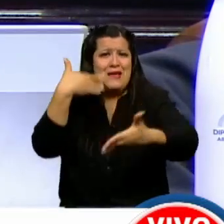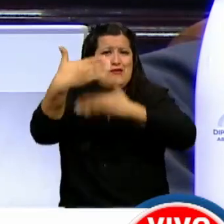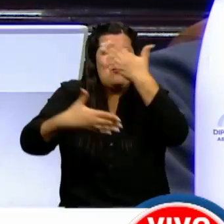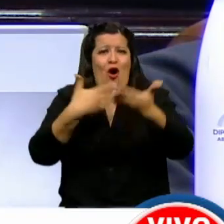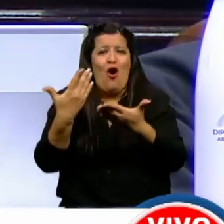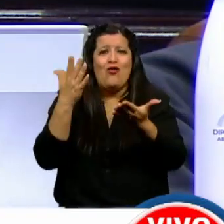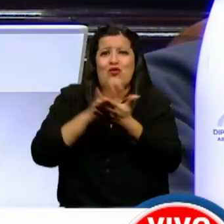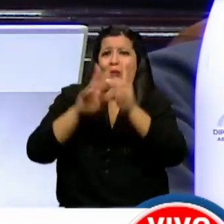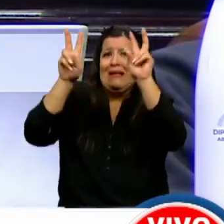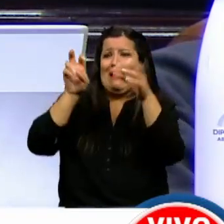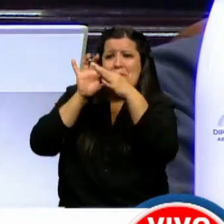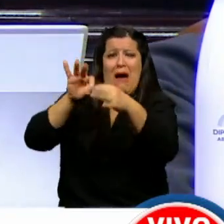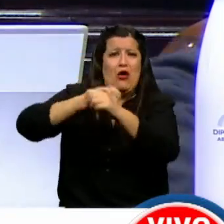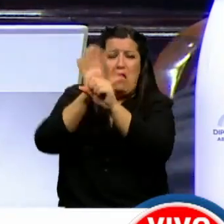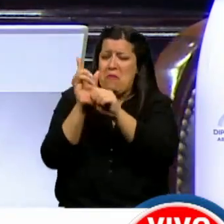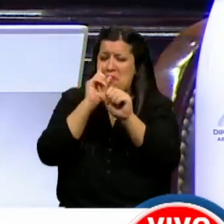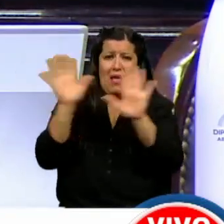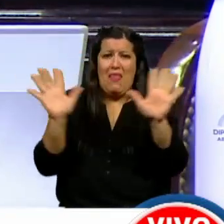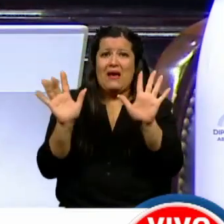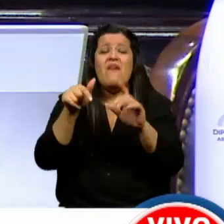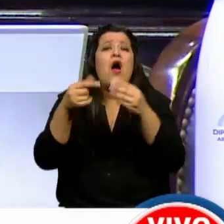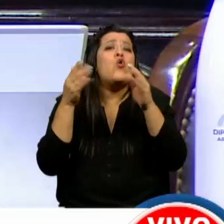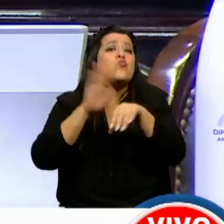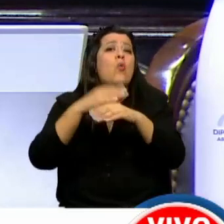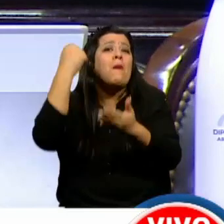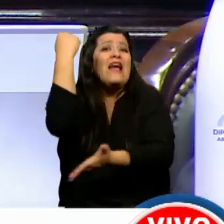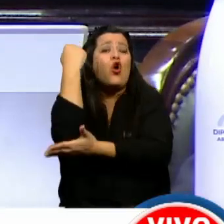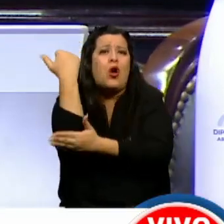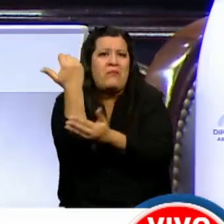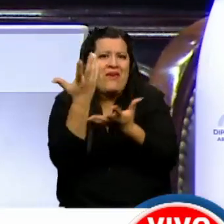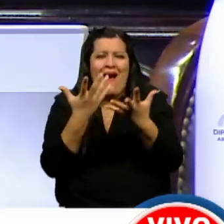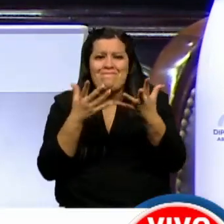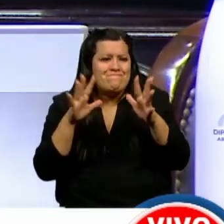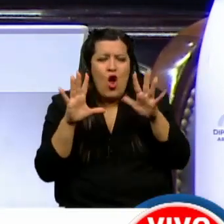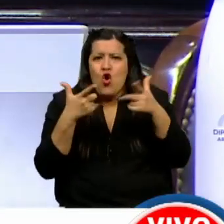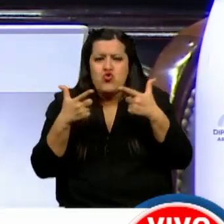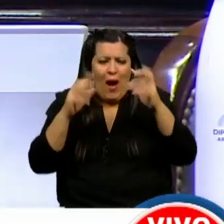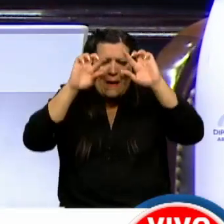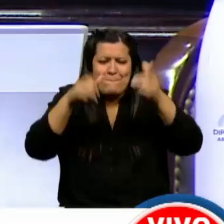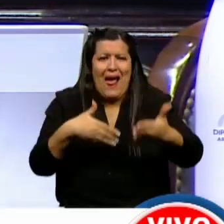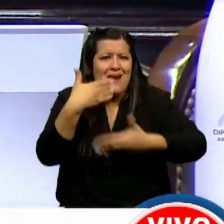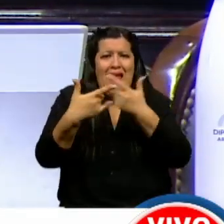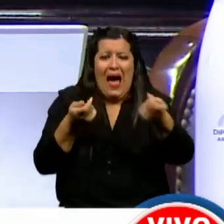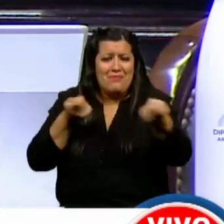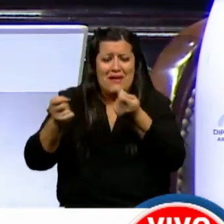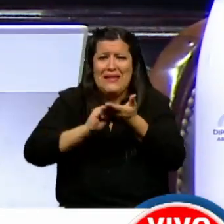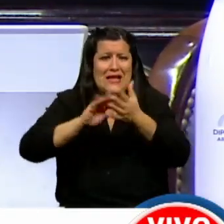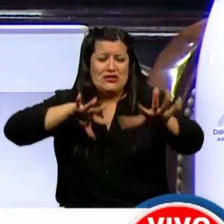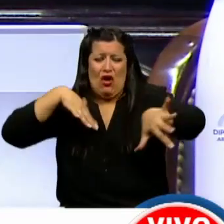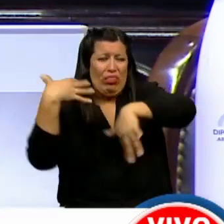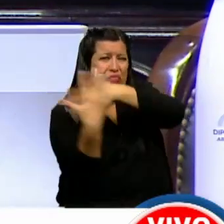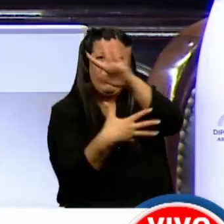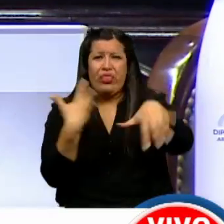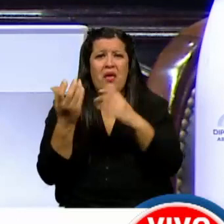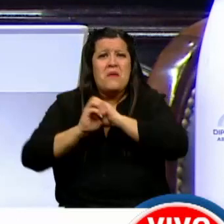crisis sanitaria, que tiene que ver con la falta de rumbo económico, el desorden administrativo, el